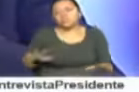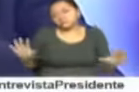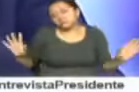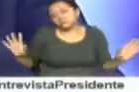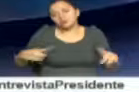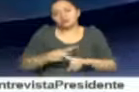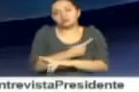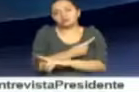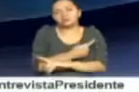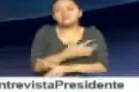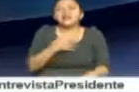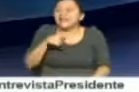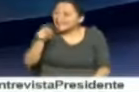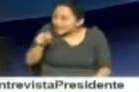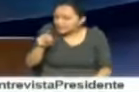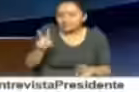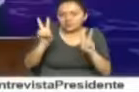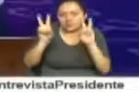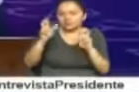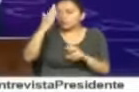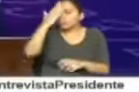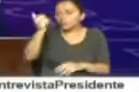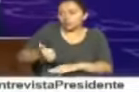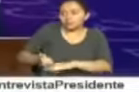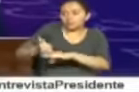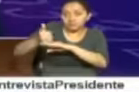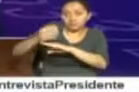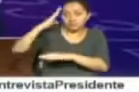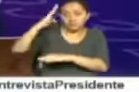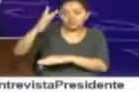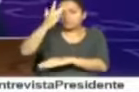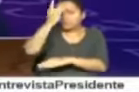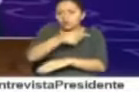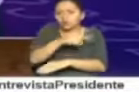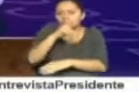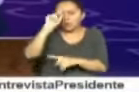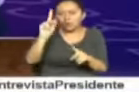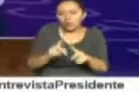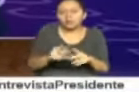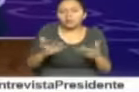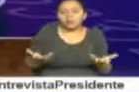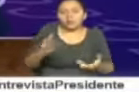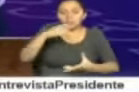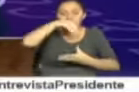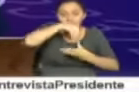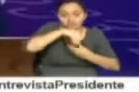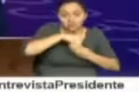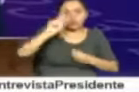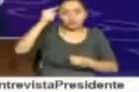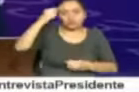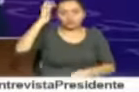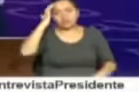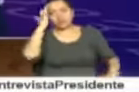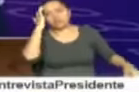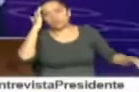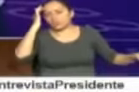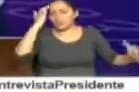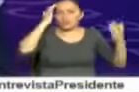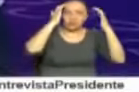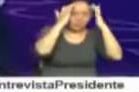contradicción terrible. Ese es el tema, presidente, justamente. Hacia allá iba también mi inquietud. Es decir, ¿hay preocupación al interior del gobierno por